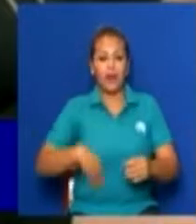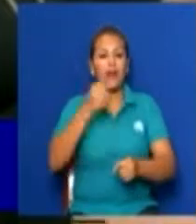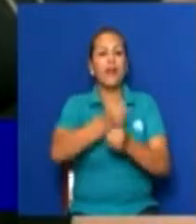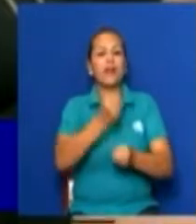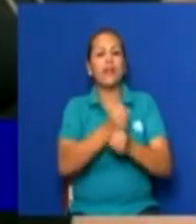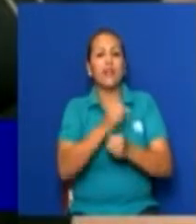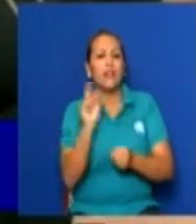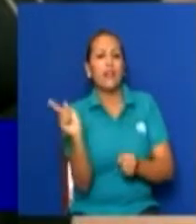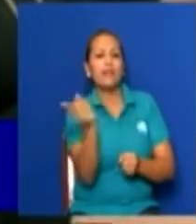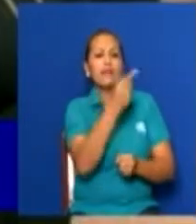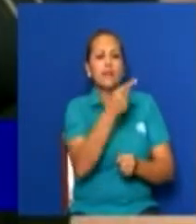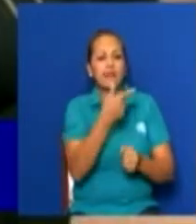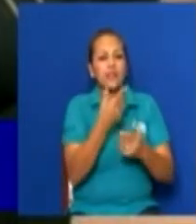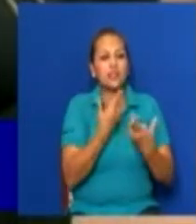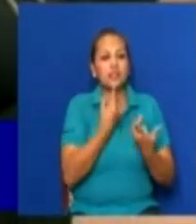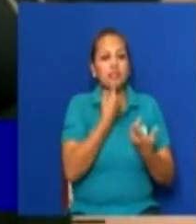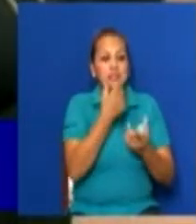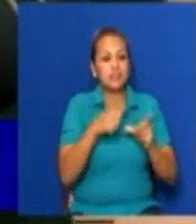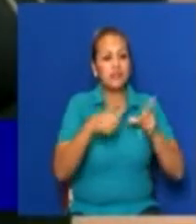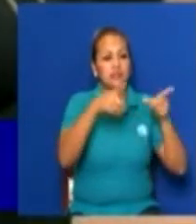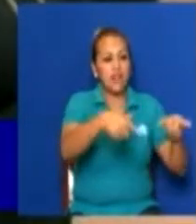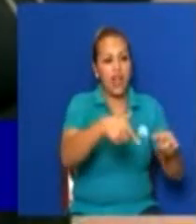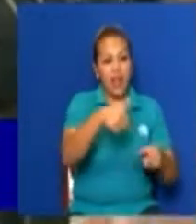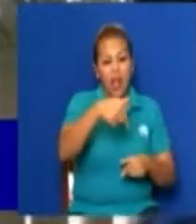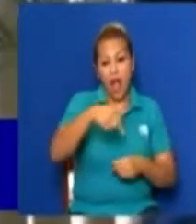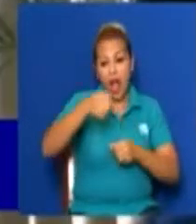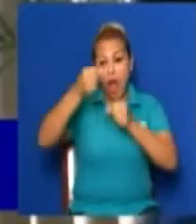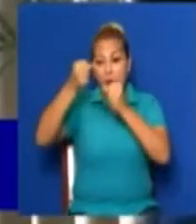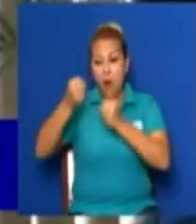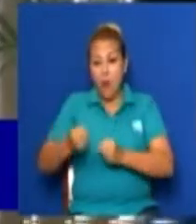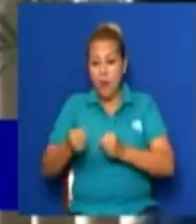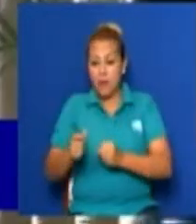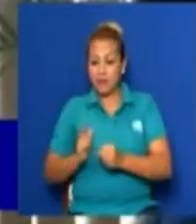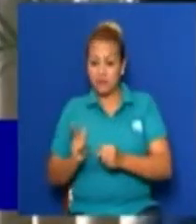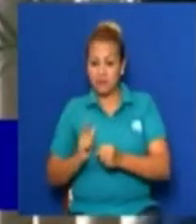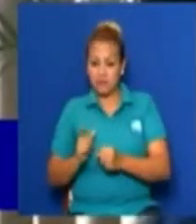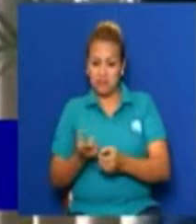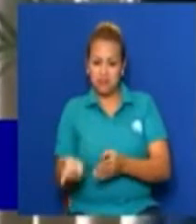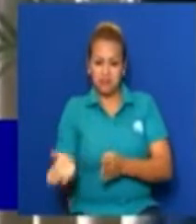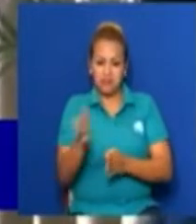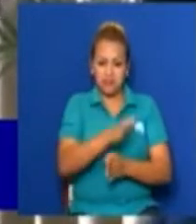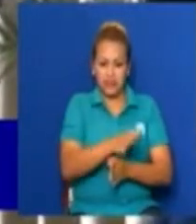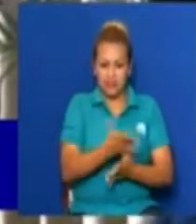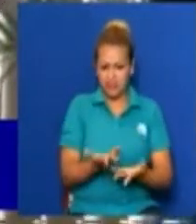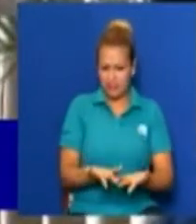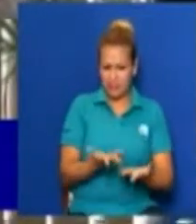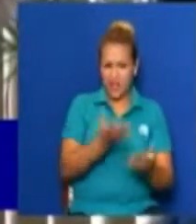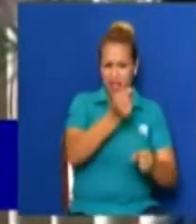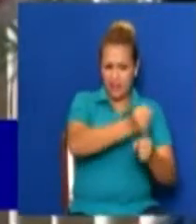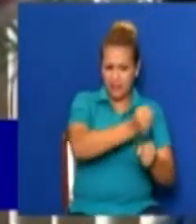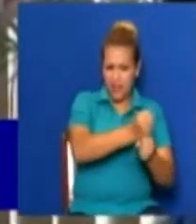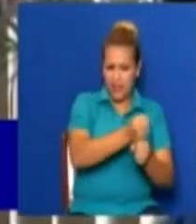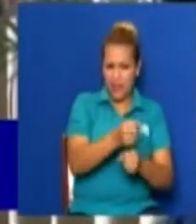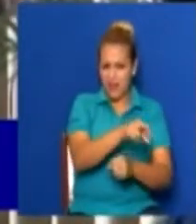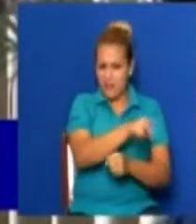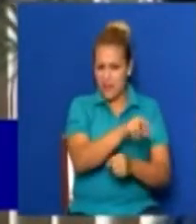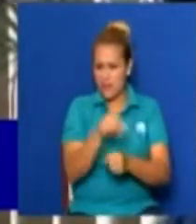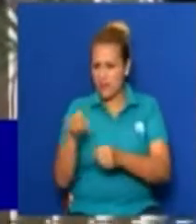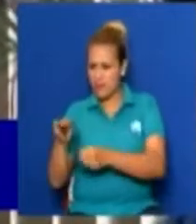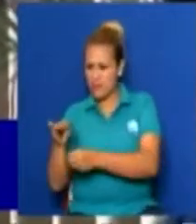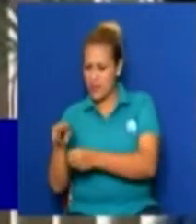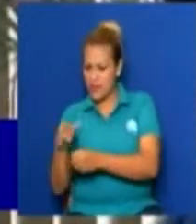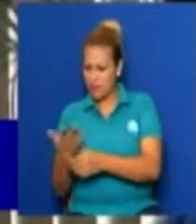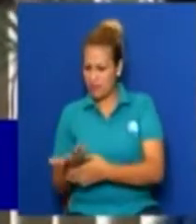que el hombre que tienen al lado trabajando hace lo mismo que ella y gana mucho más? No